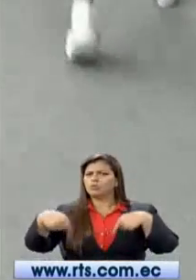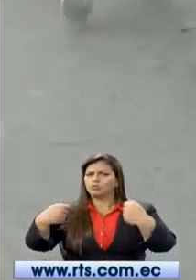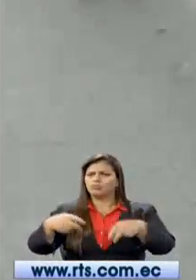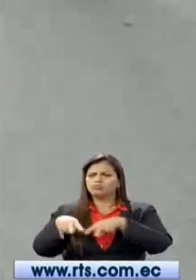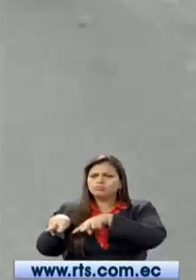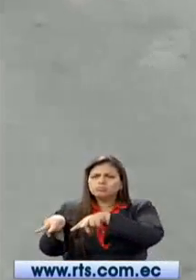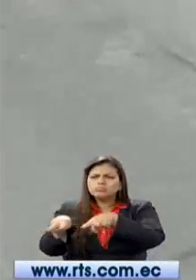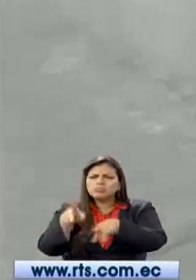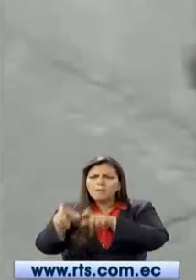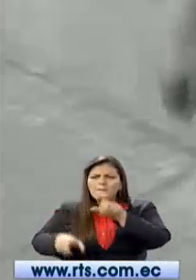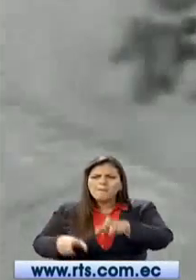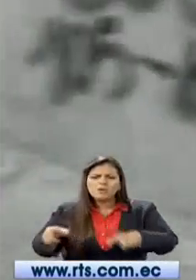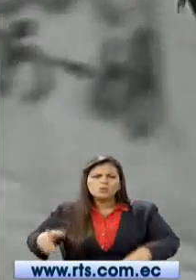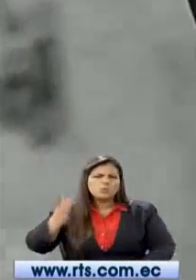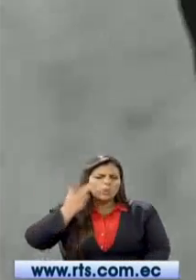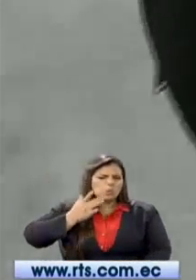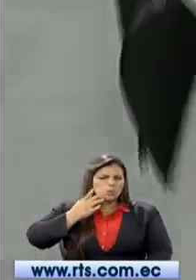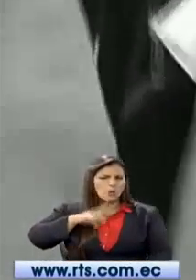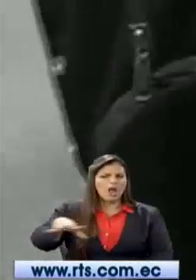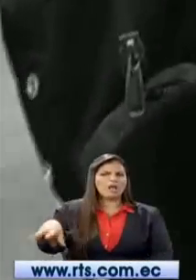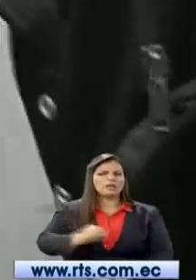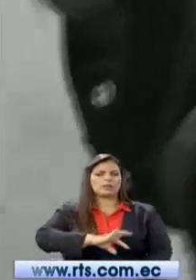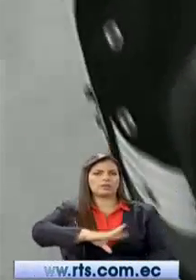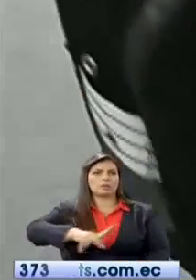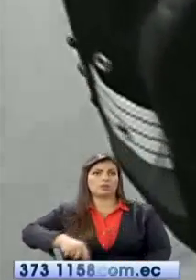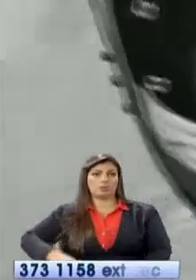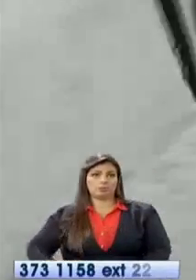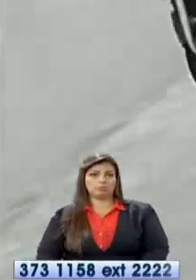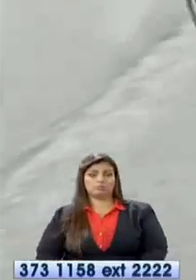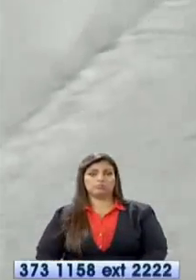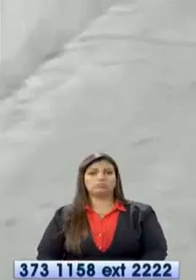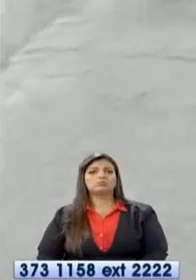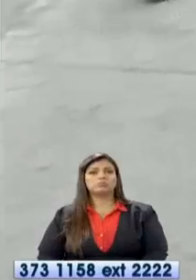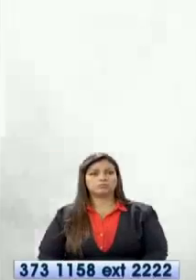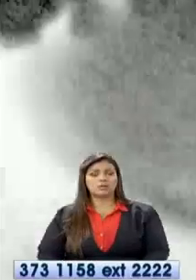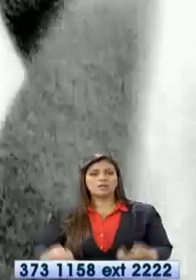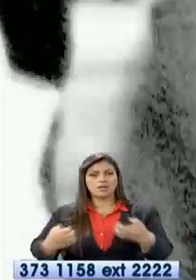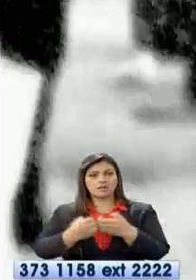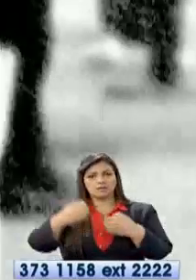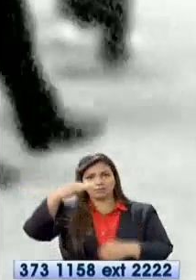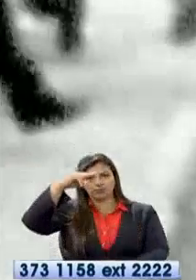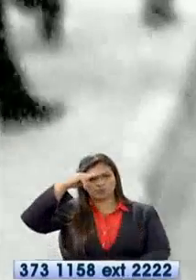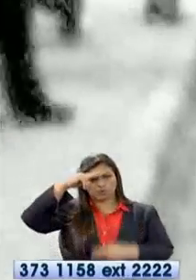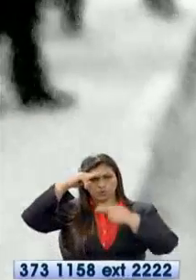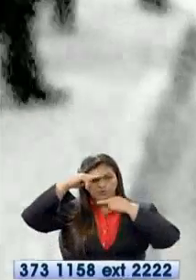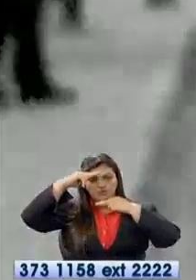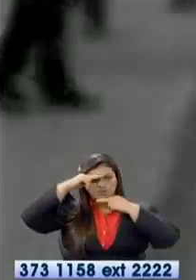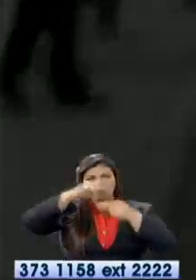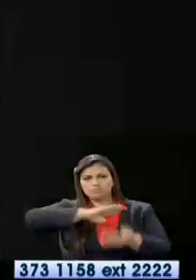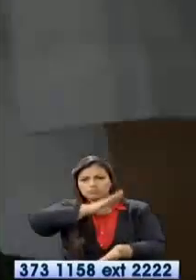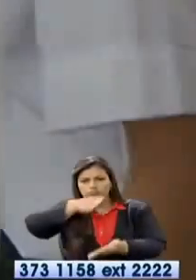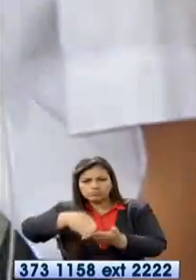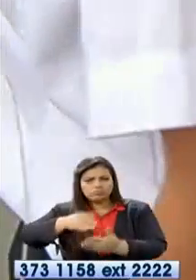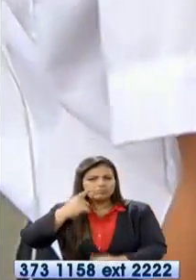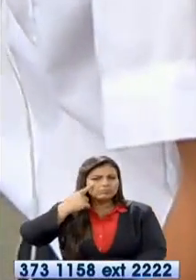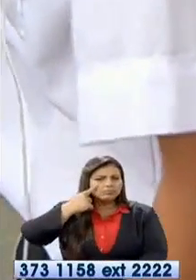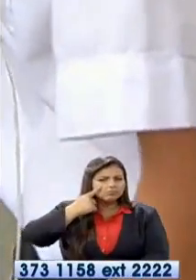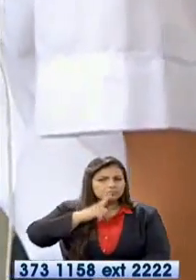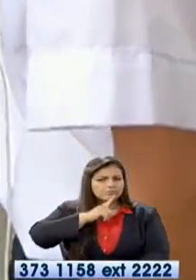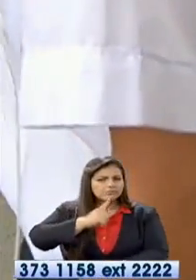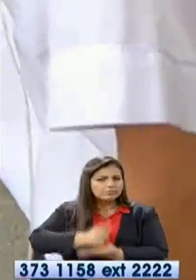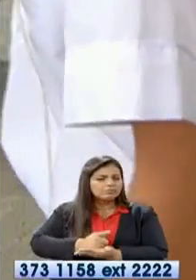Adrián dice que apenas suena el timbre del colegio, cruza a esperar su expreso y en cuestión de minutos. Se ve que